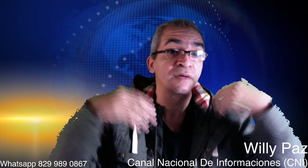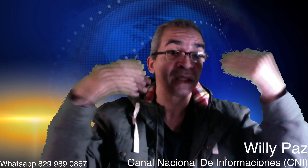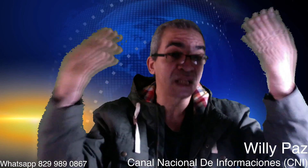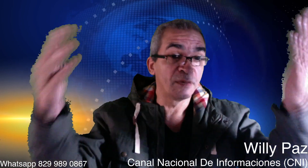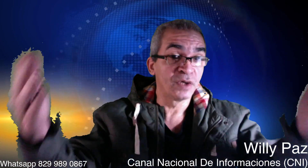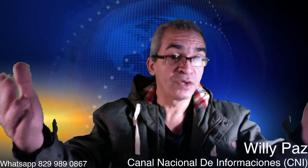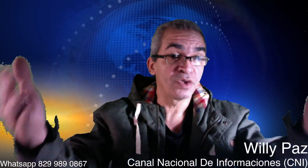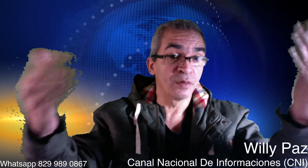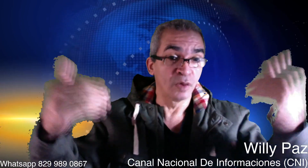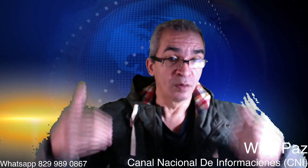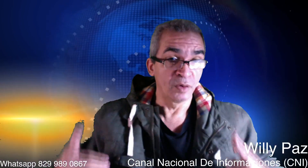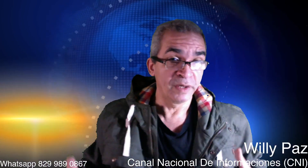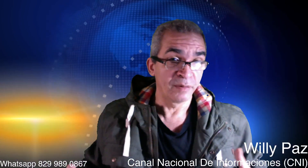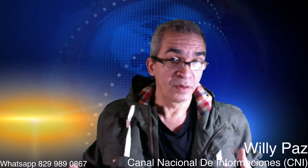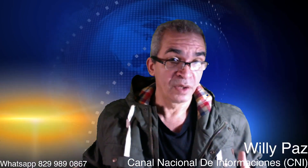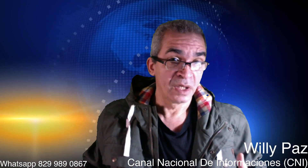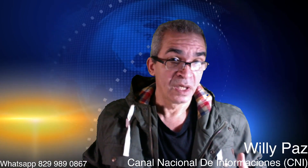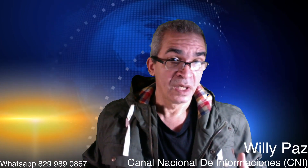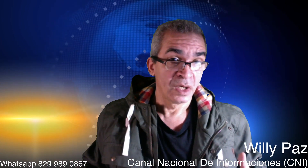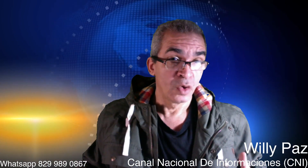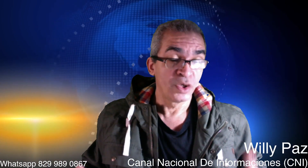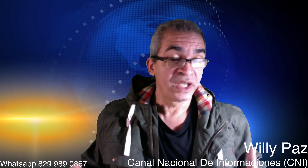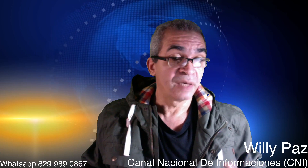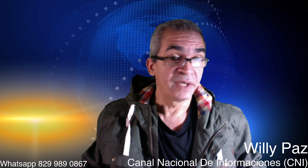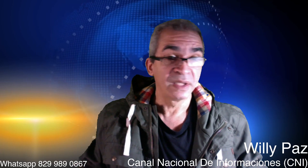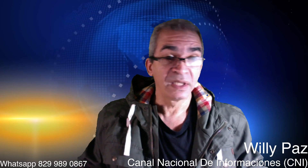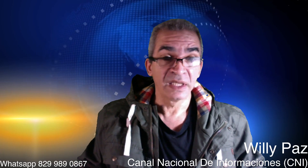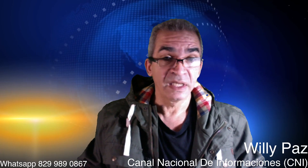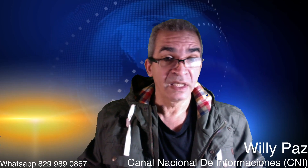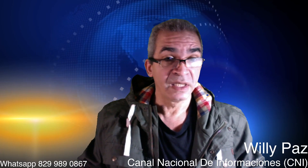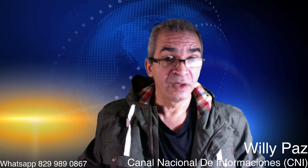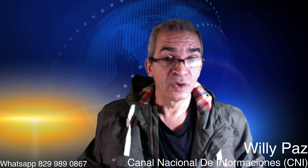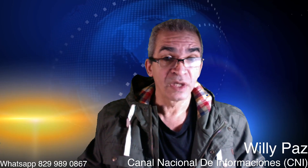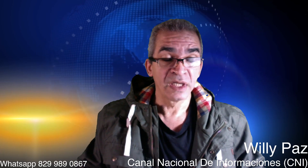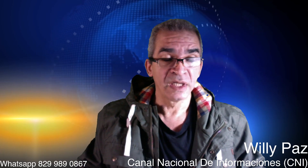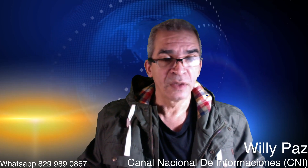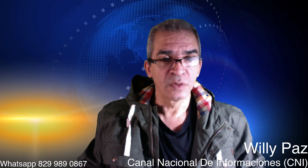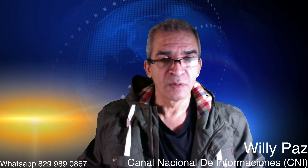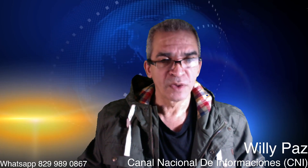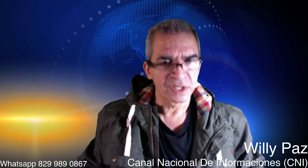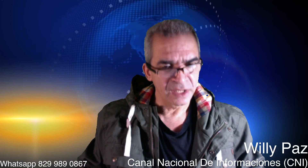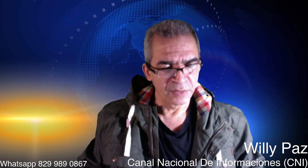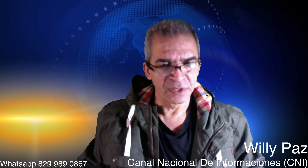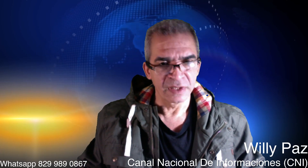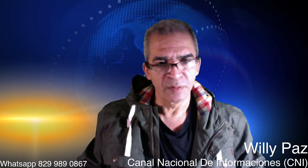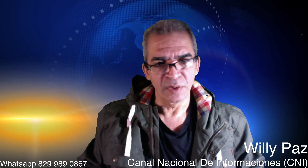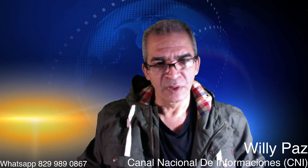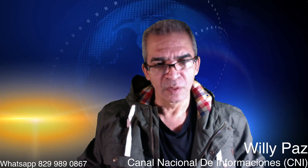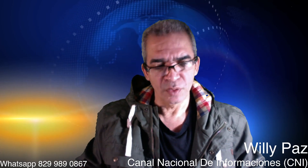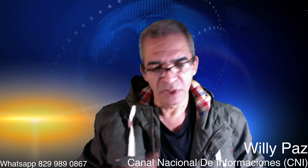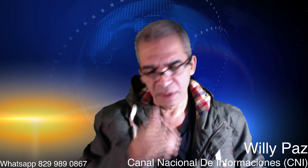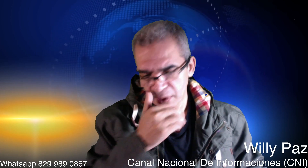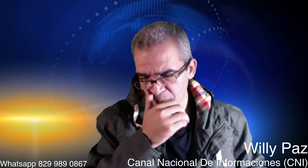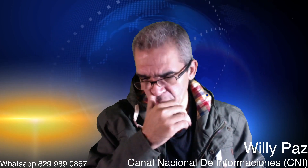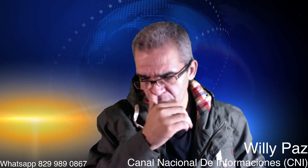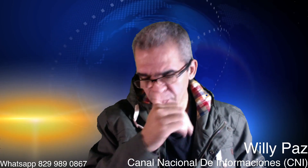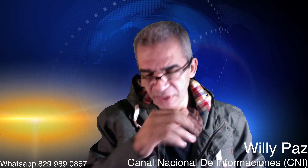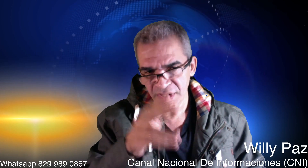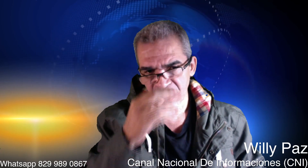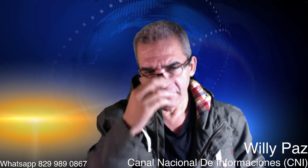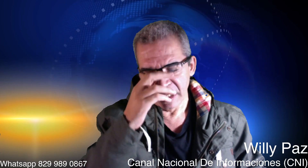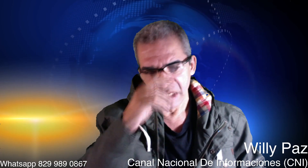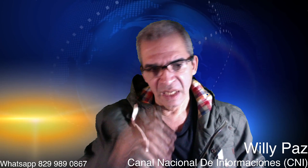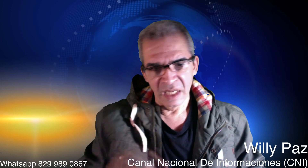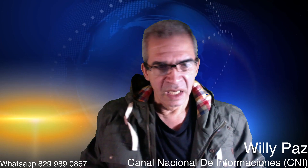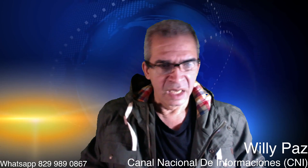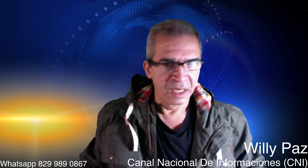Nosotros levantamos eso y después volvemos. Jurídicamente no tiene ningún tipo de asidero ese tipo de cosas. Y por eso